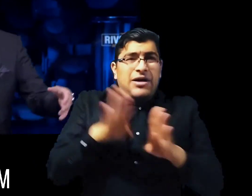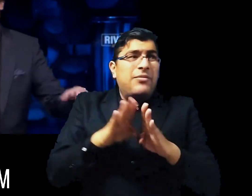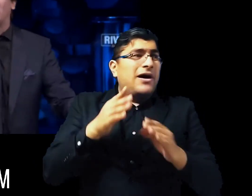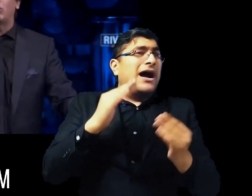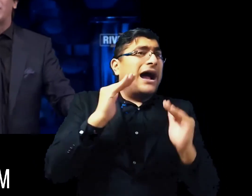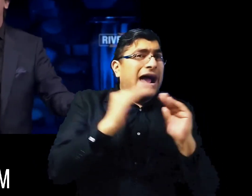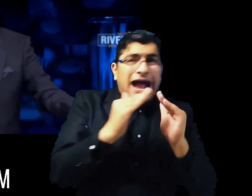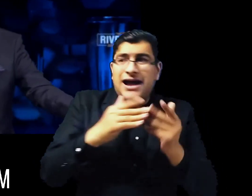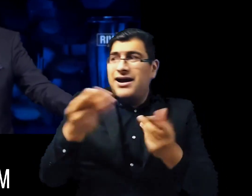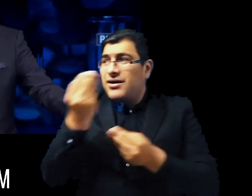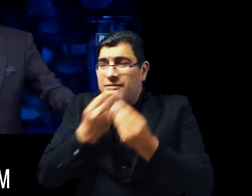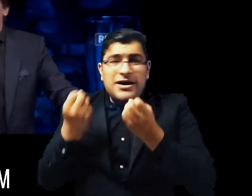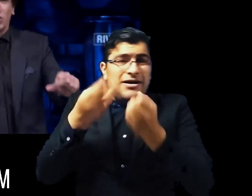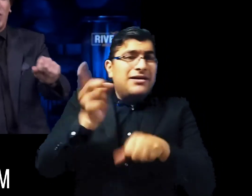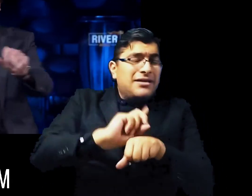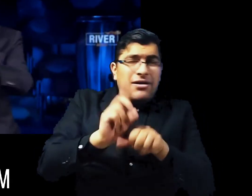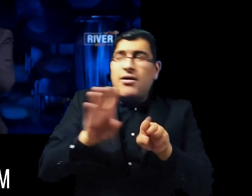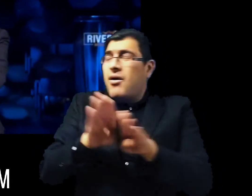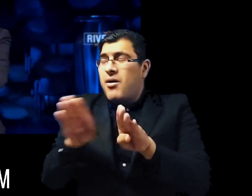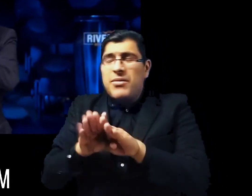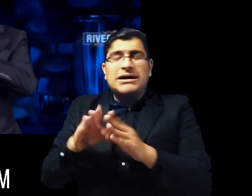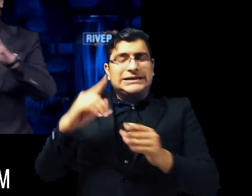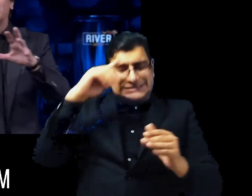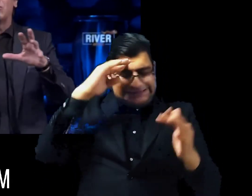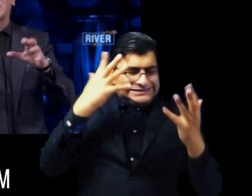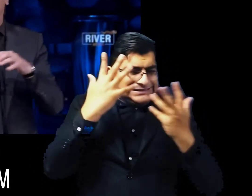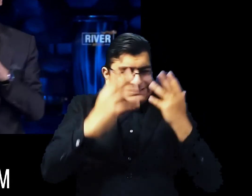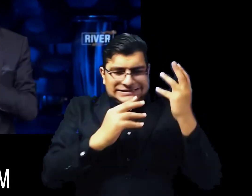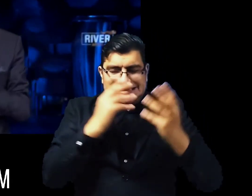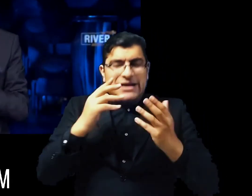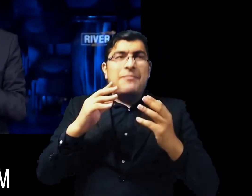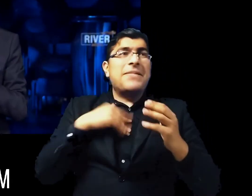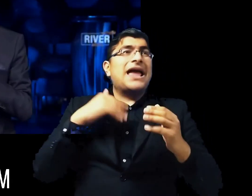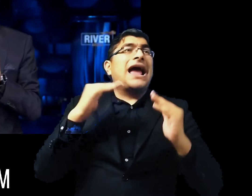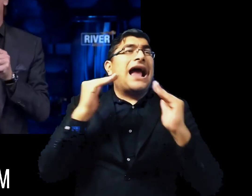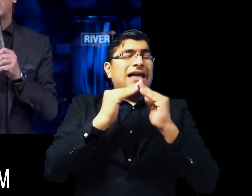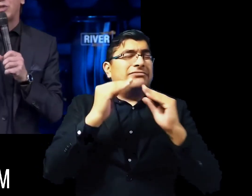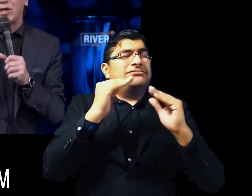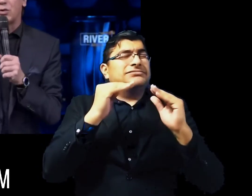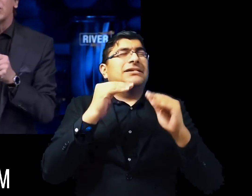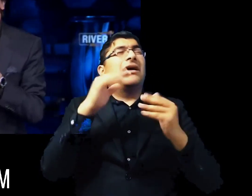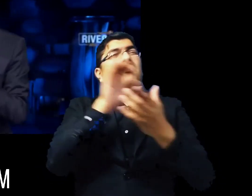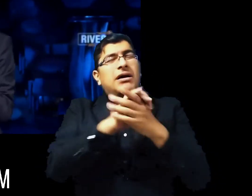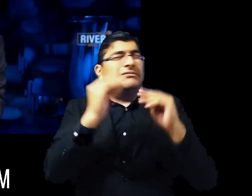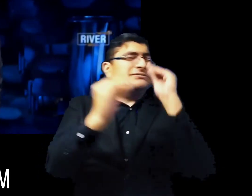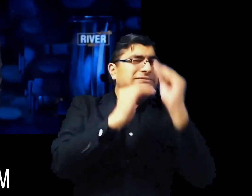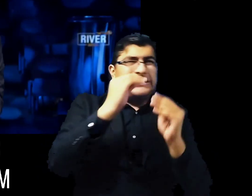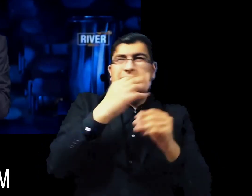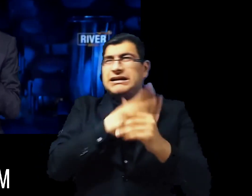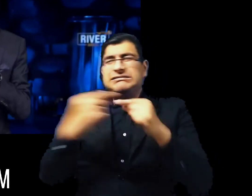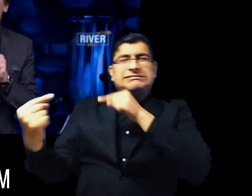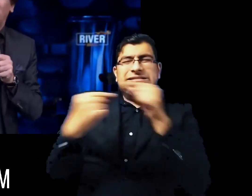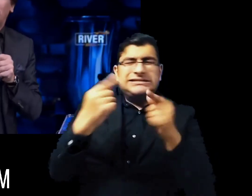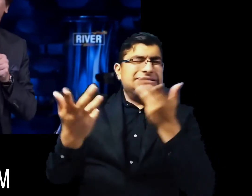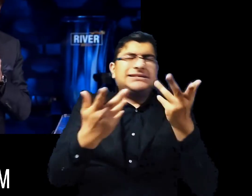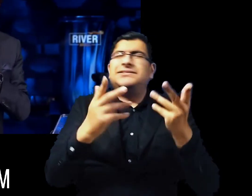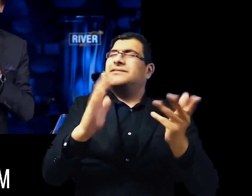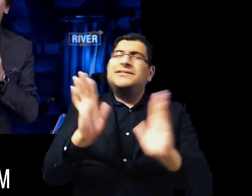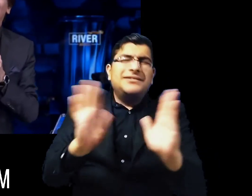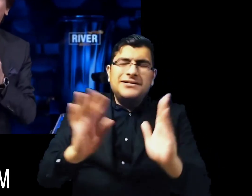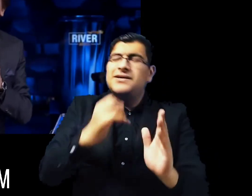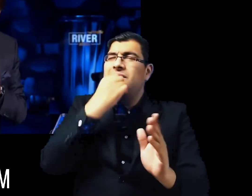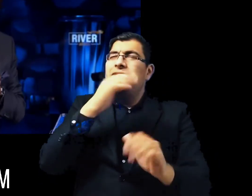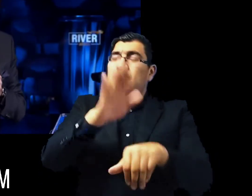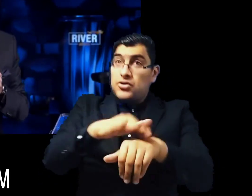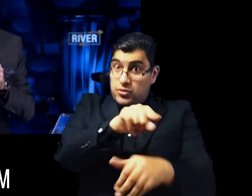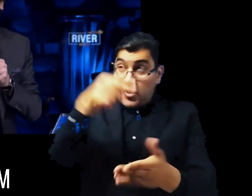mesa y el alimento diario, y eso ha hecho fricción en tu matrimonio, en tu pareja, con tus hijos. El Señor me dice, por cuanto tú